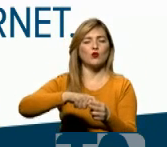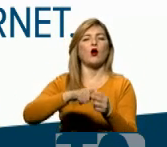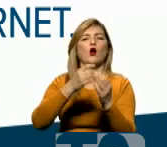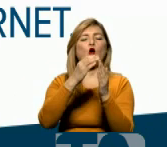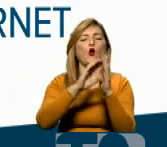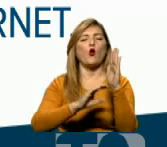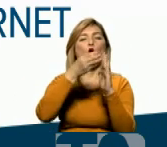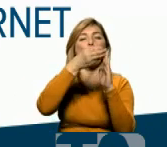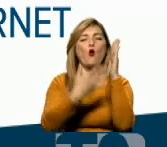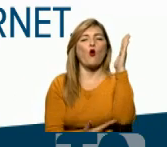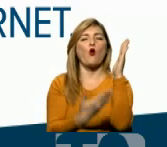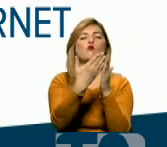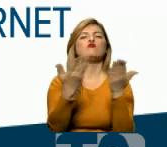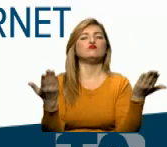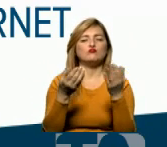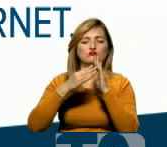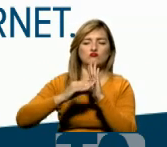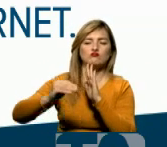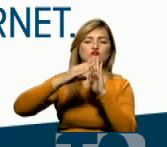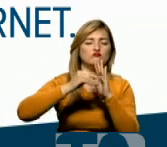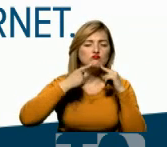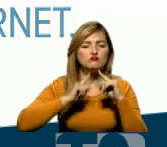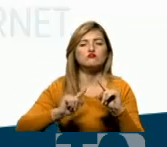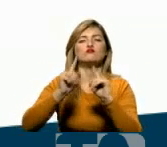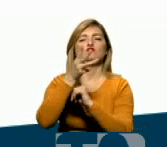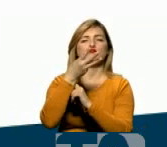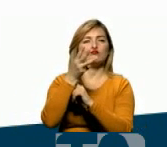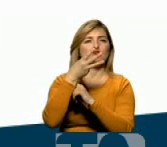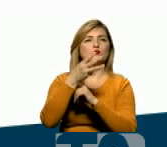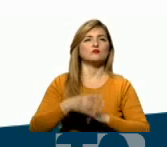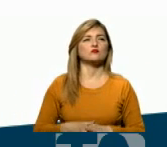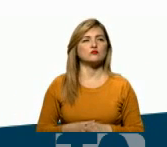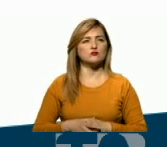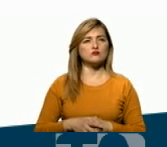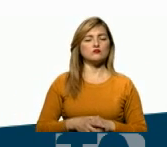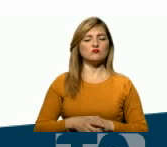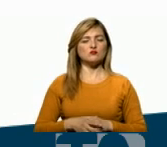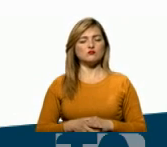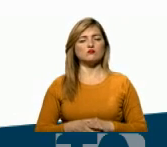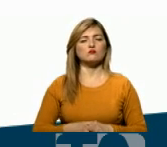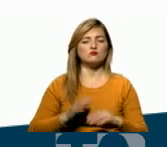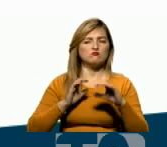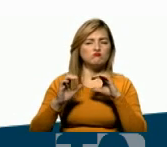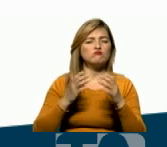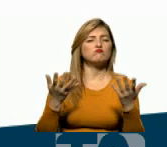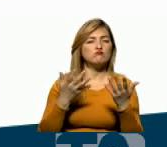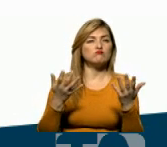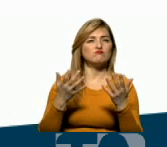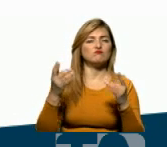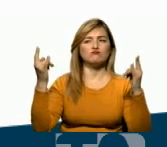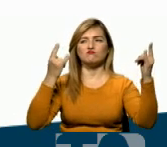ser generados o replicados por el medio de comunicación a través de internet. Para el efecto, no se considerarán medios de comunicación al